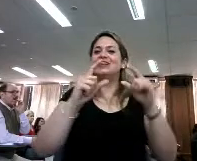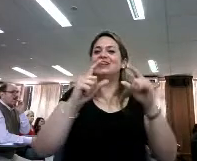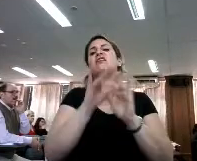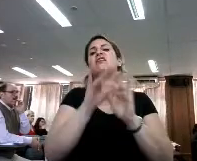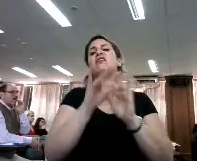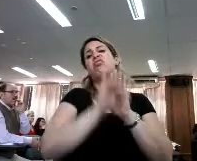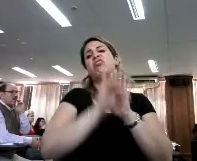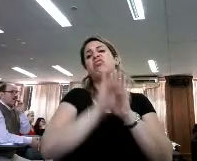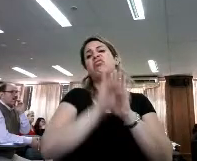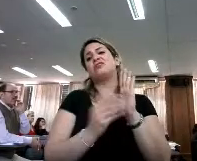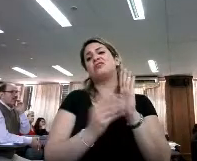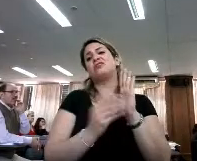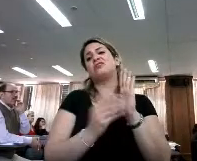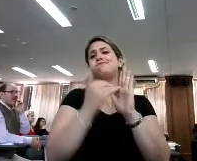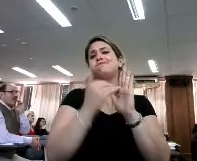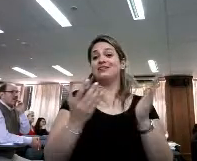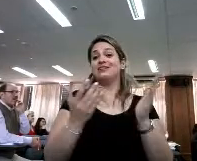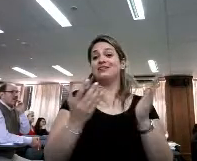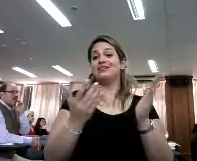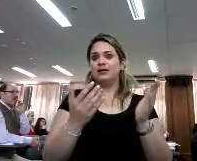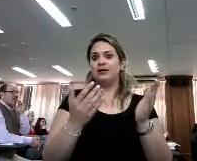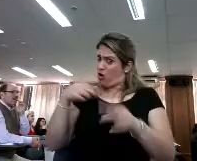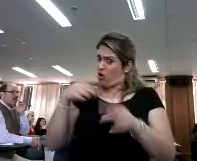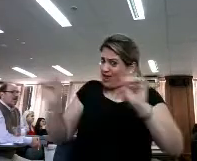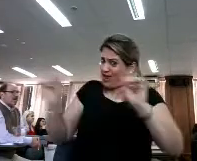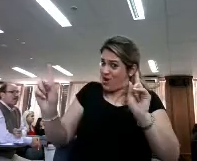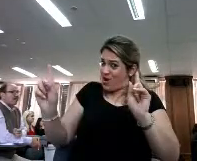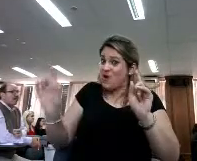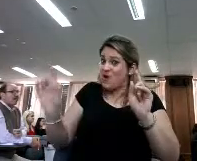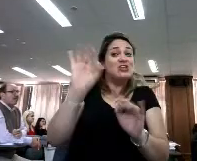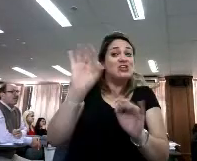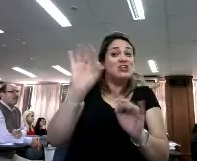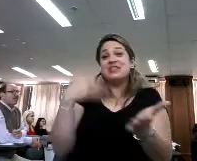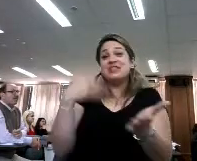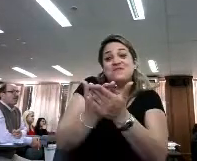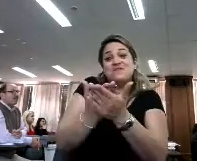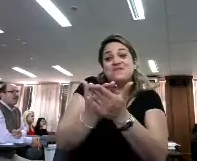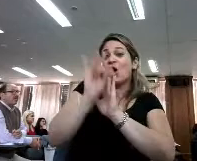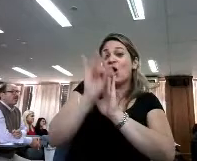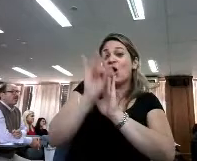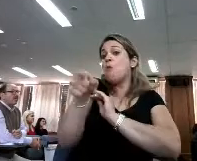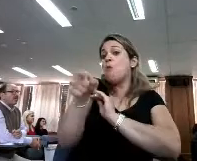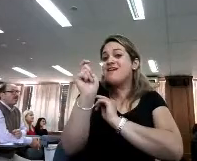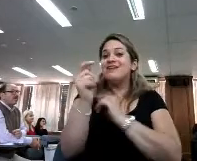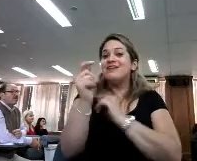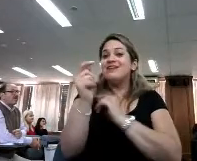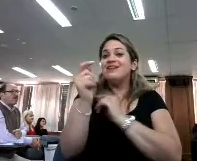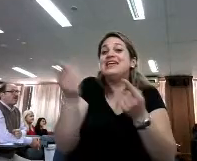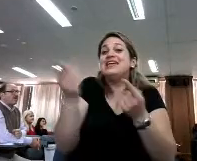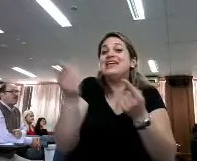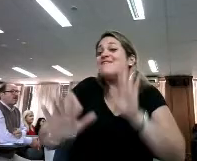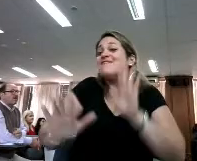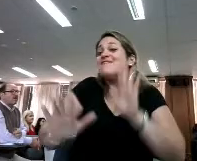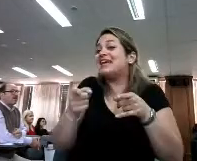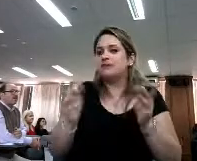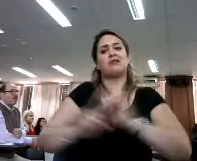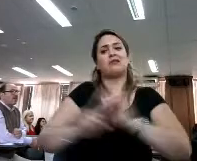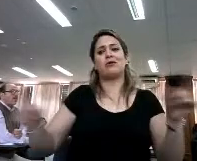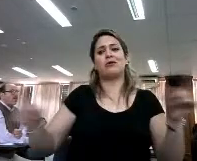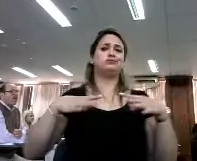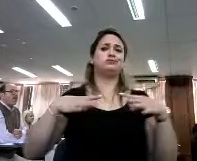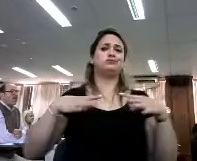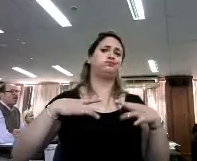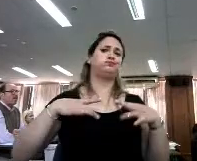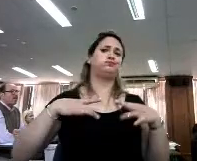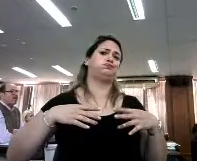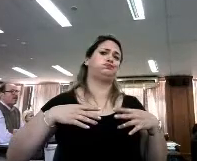llenar las bases de datos, pero si no te estoy cobrando, solo te estoy pidiendo que me digas quién eres y qué vas a hacer con esto, pero ni así. Entonces,